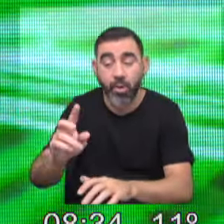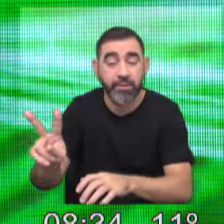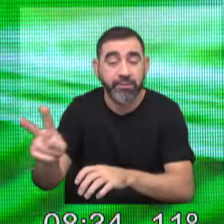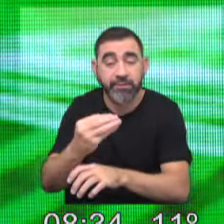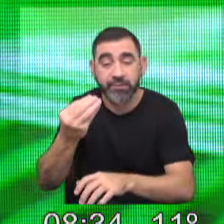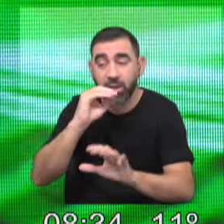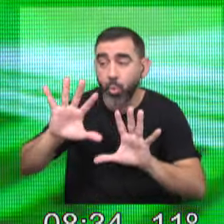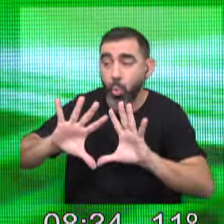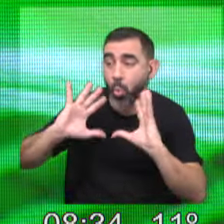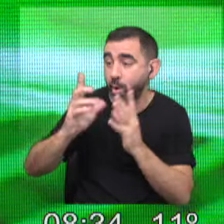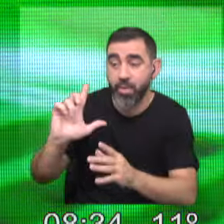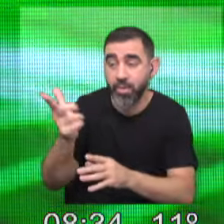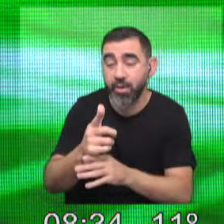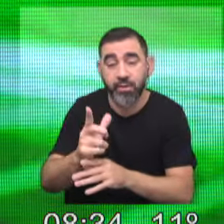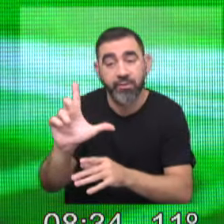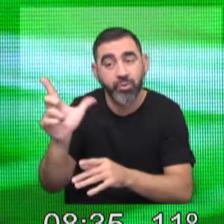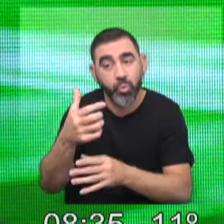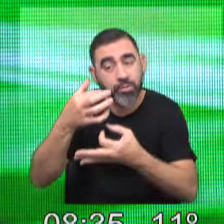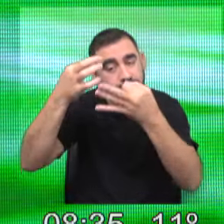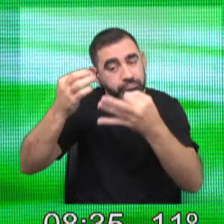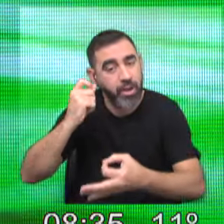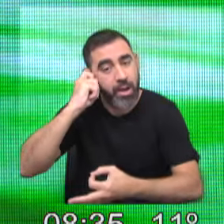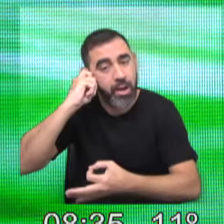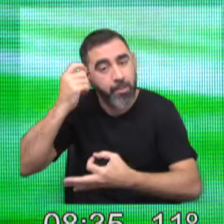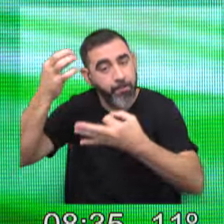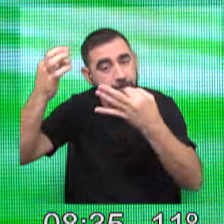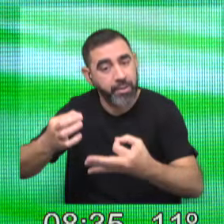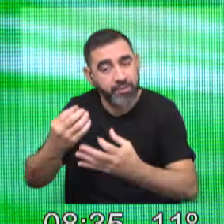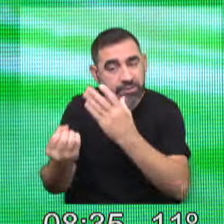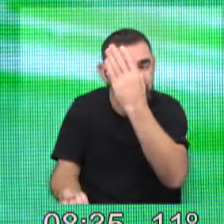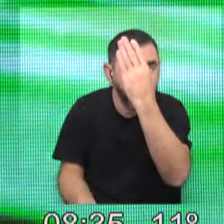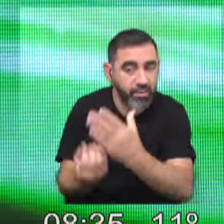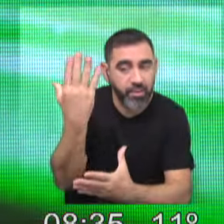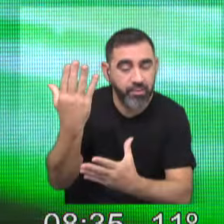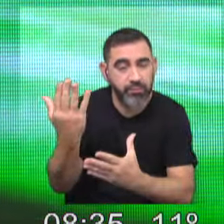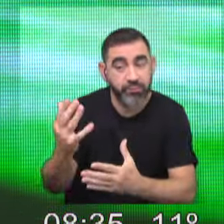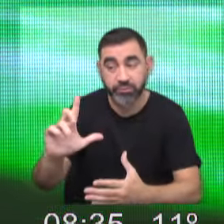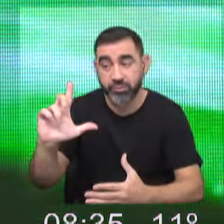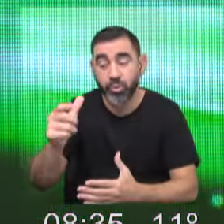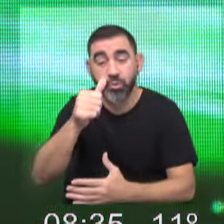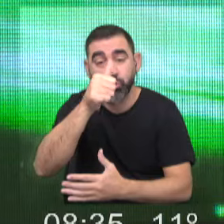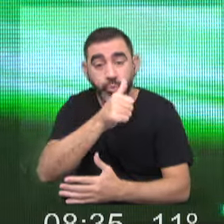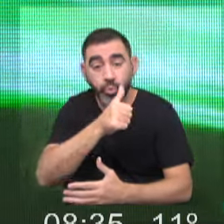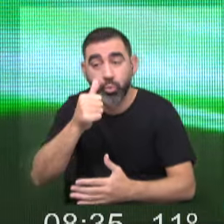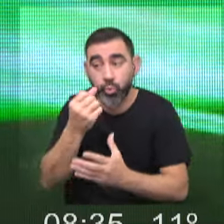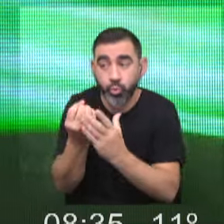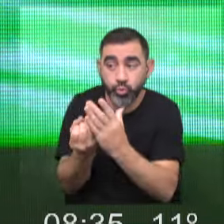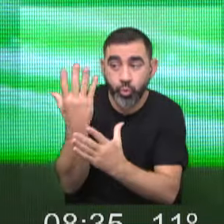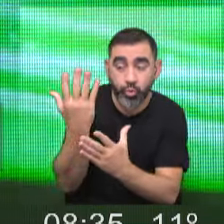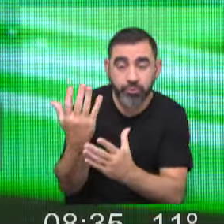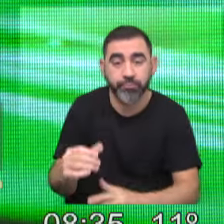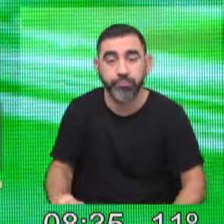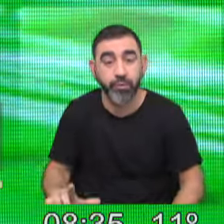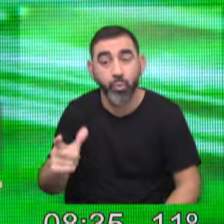alimentaria en el mundo si no hay una capacidad innovativa, si no hay soluciones novedosas, si